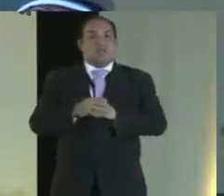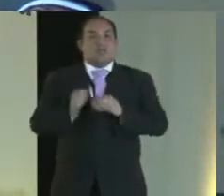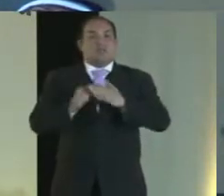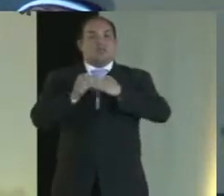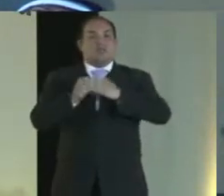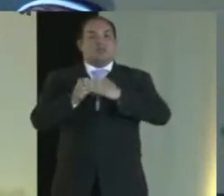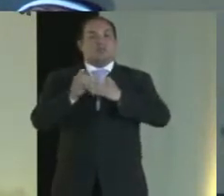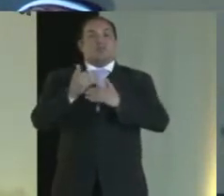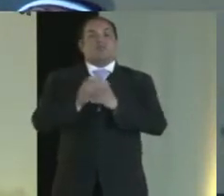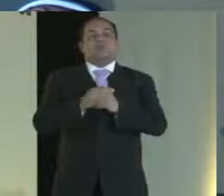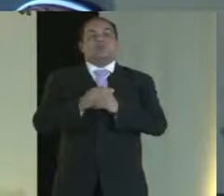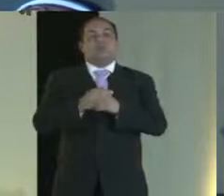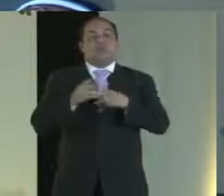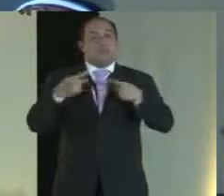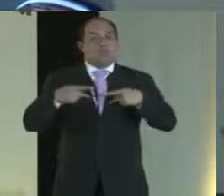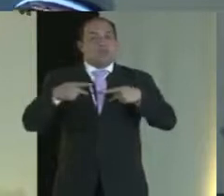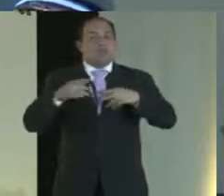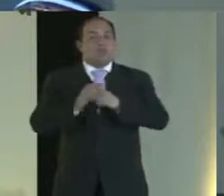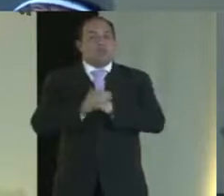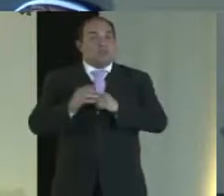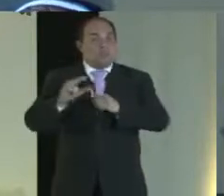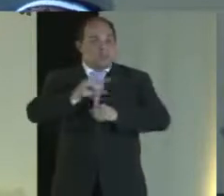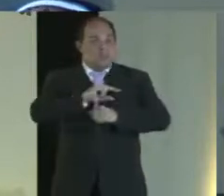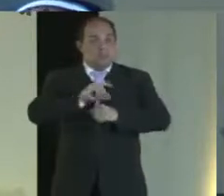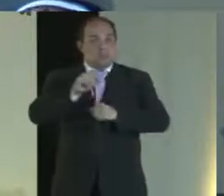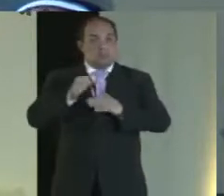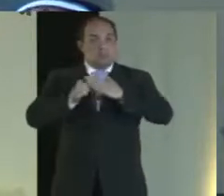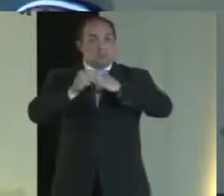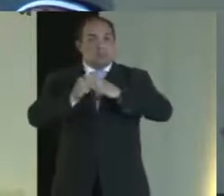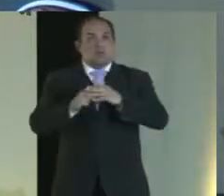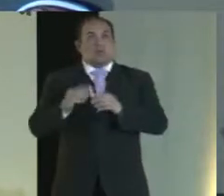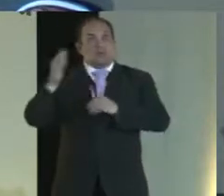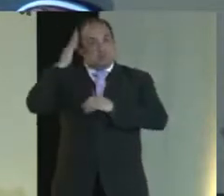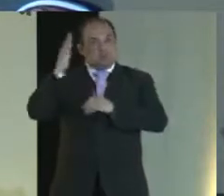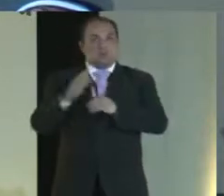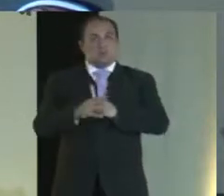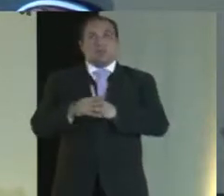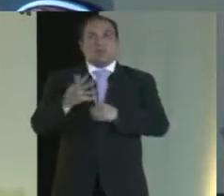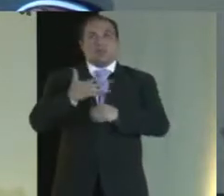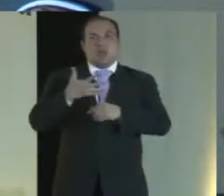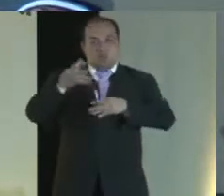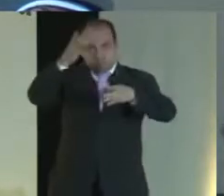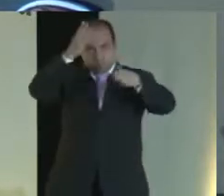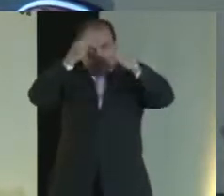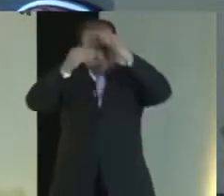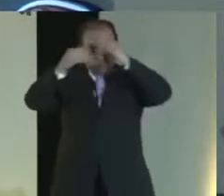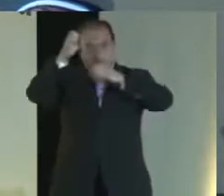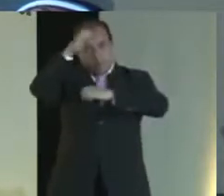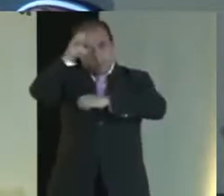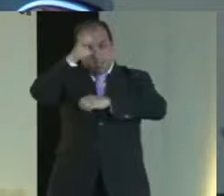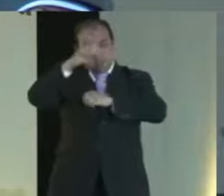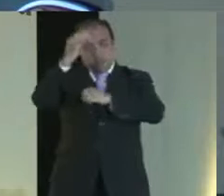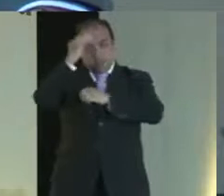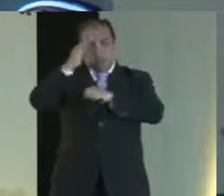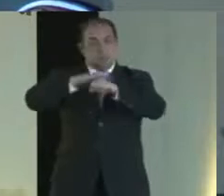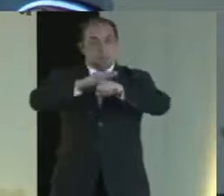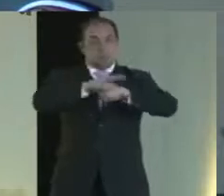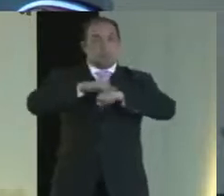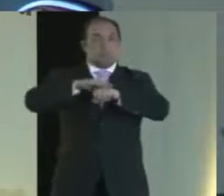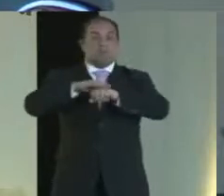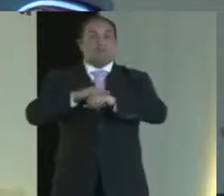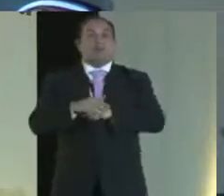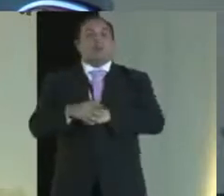funcionarios especializados y a fortalecer dirigencias que acumulan la experiencia y los conocimientos, permitiendo así